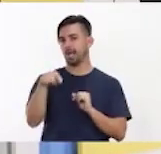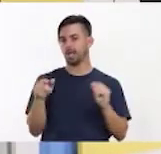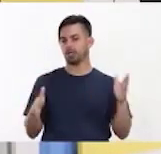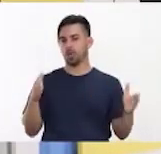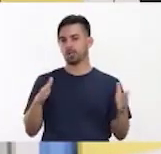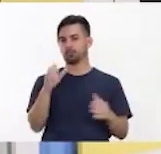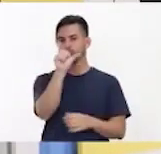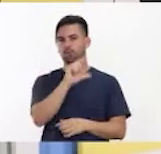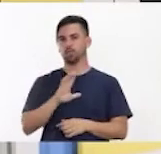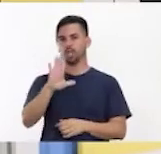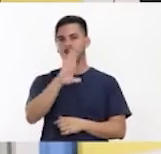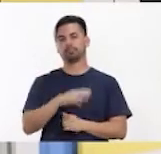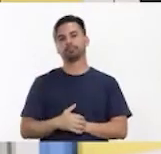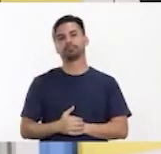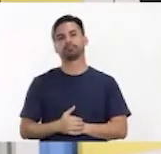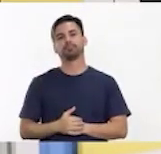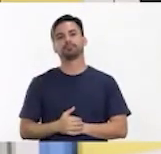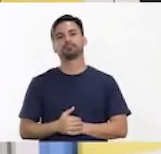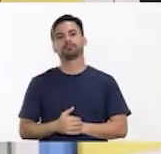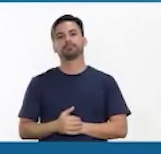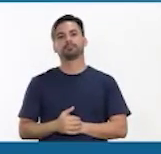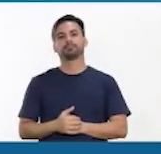construcción de nuestra sociedad.